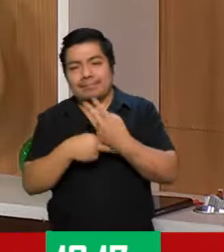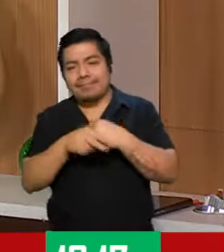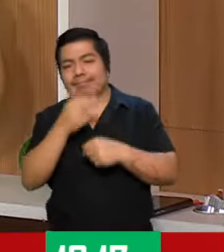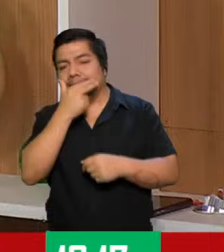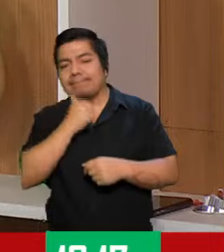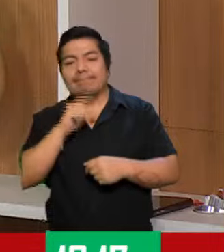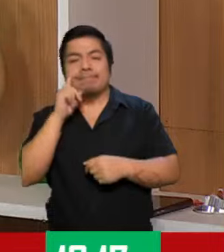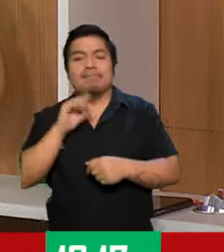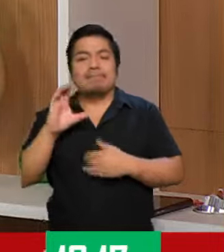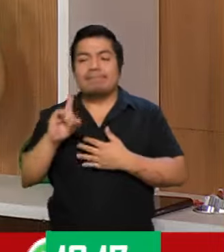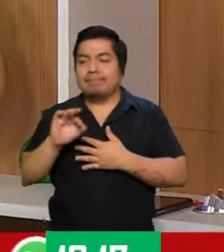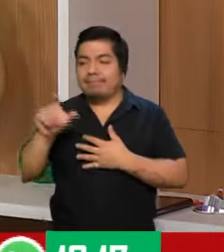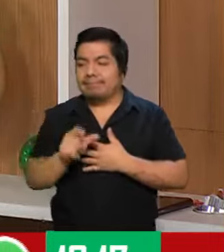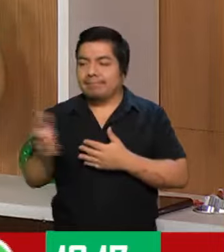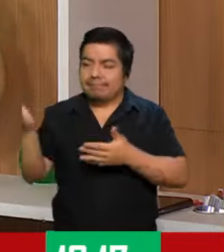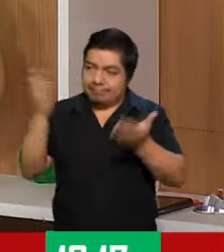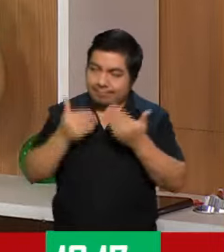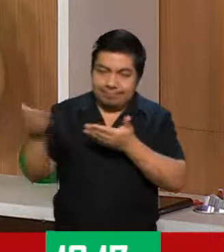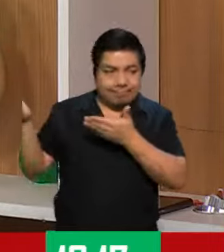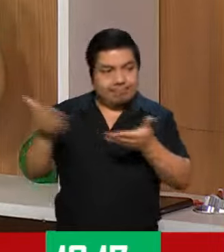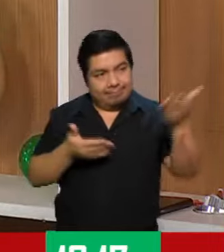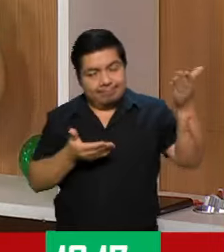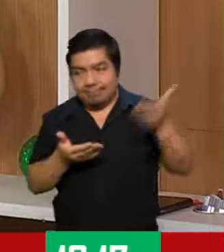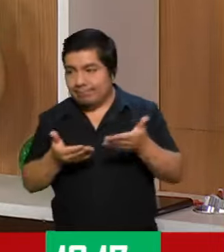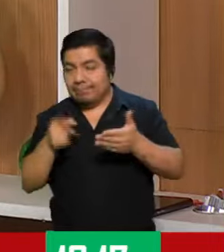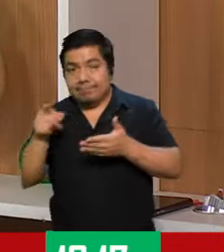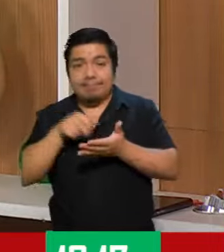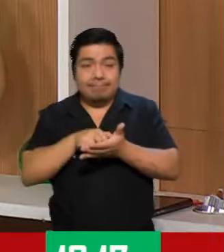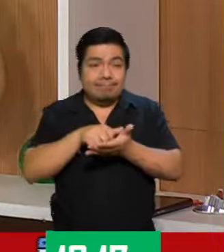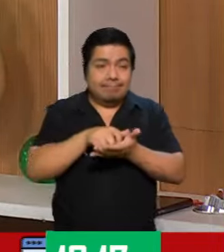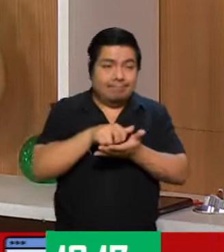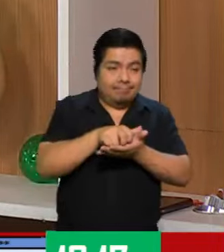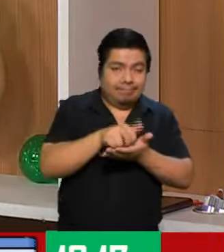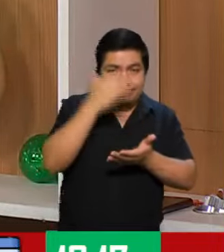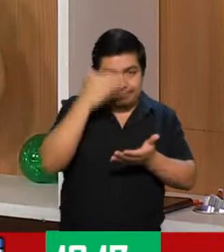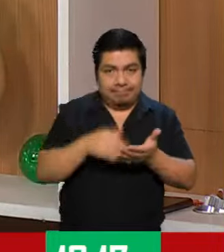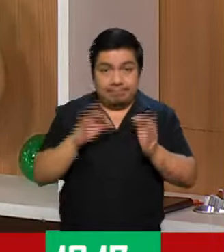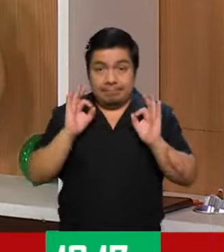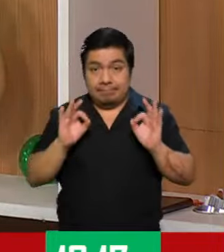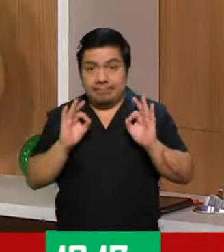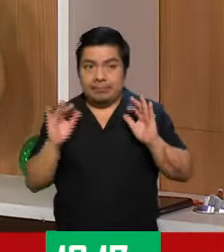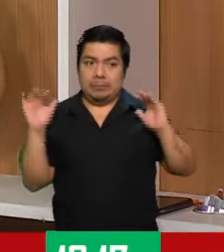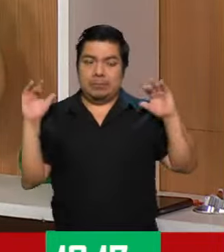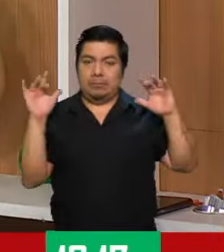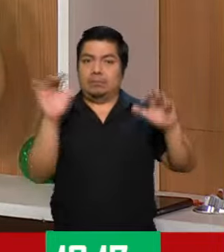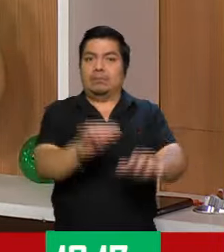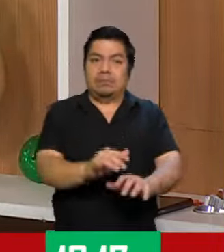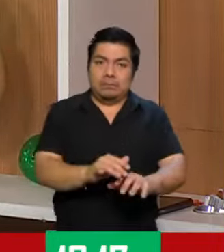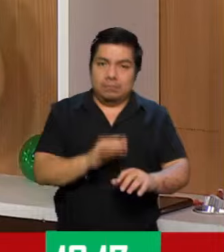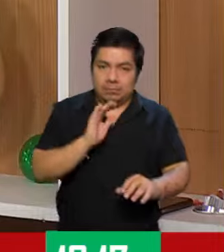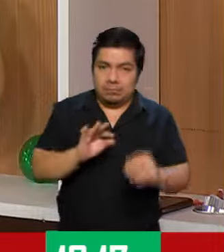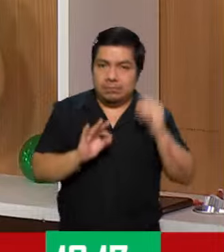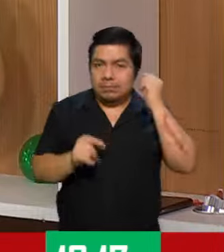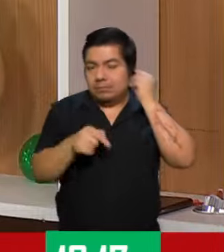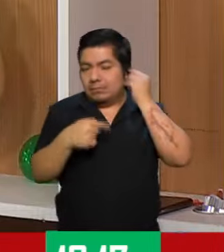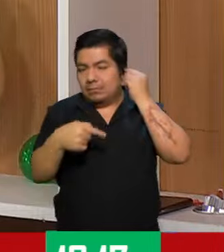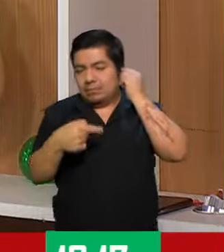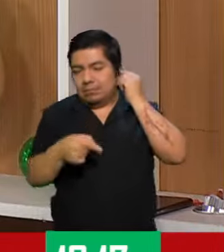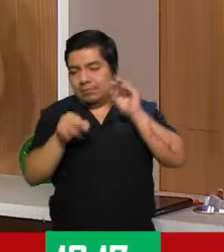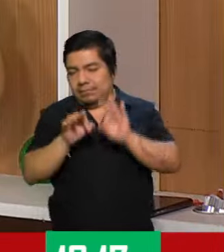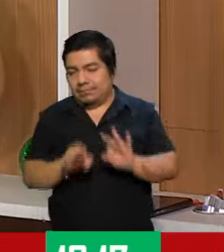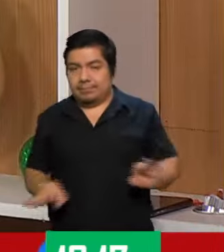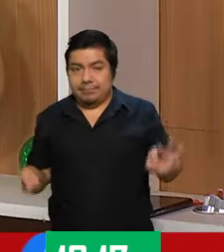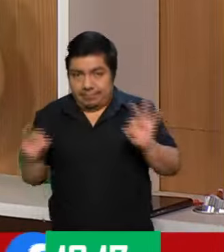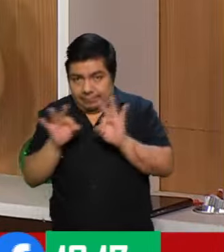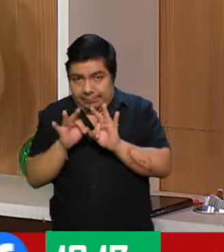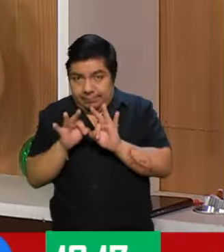bienvenidos todos a la Ciudad de México, no solo en la peregrinación a la Basílica, que es el momento o el evento conmemorativo religioso más